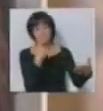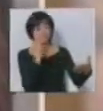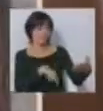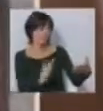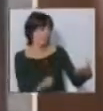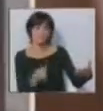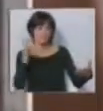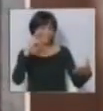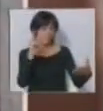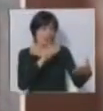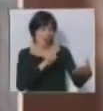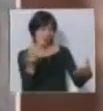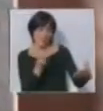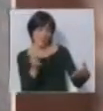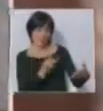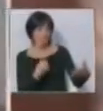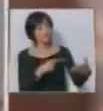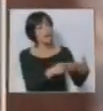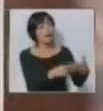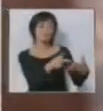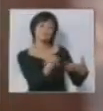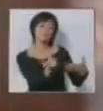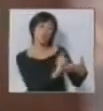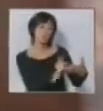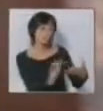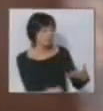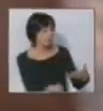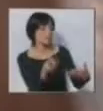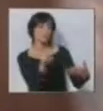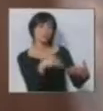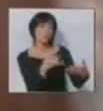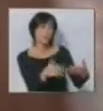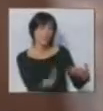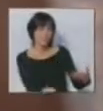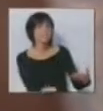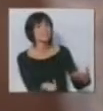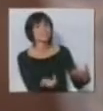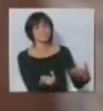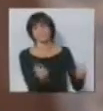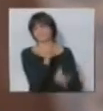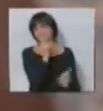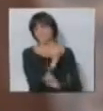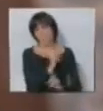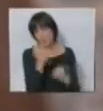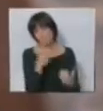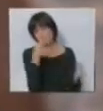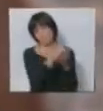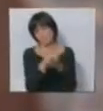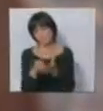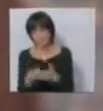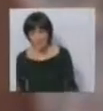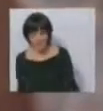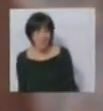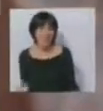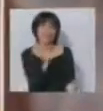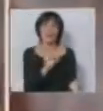No los veo así como diciendo, bueno, no se puede venir con novias o novios porque no llegamos a la plata para los invitados. Claro. Un cubierto más me sale